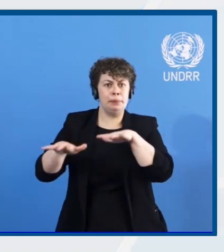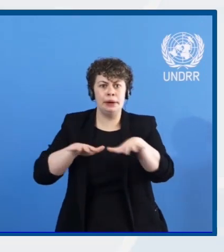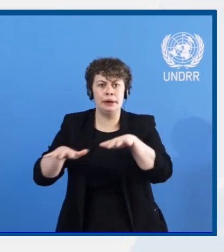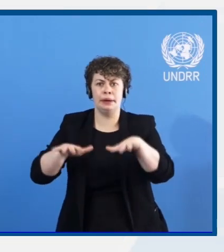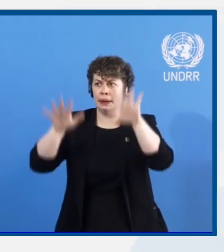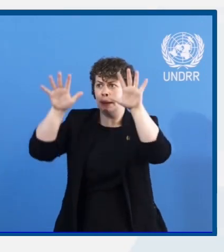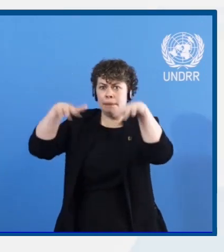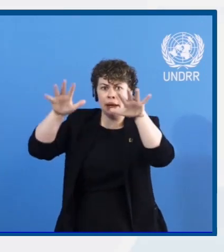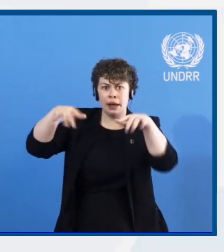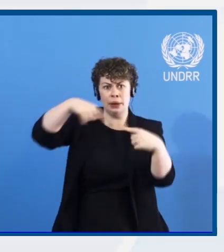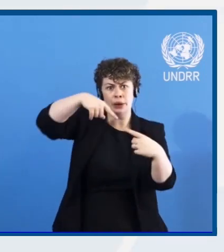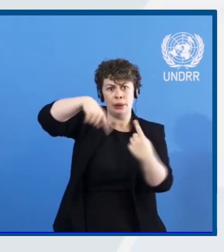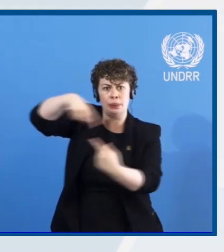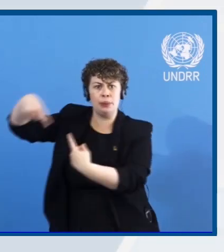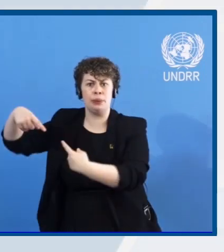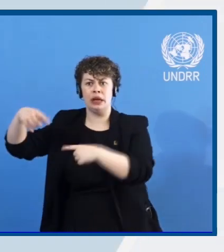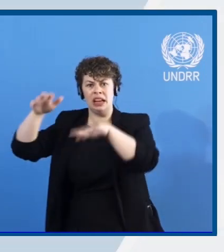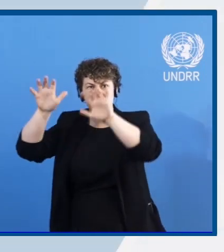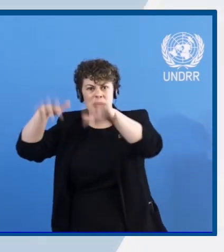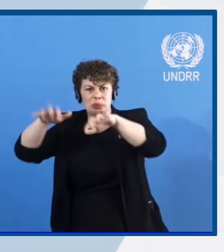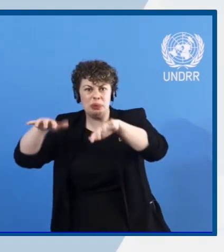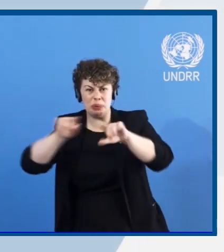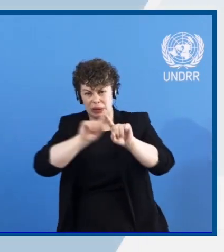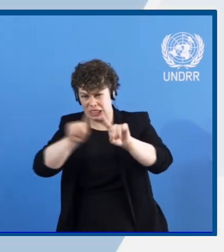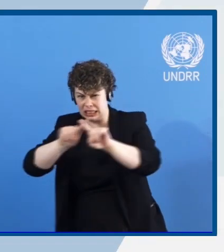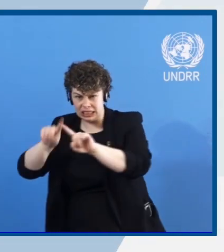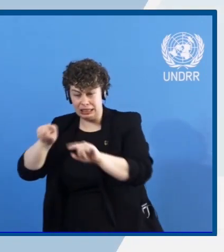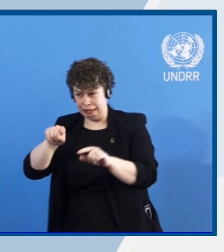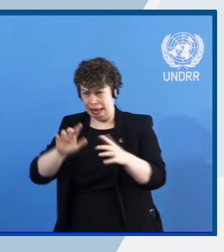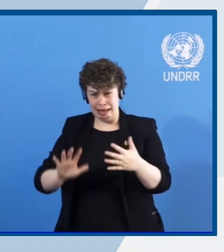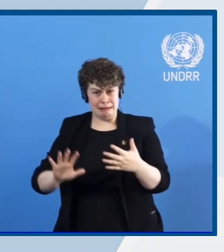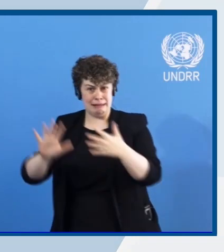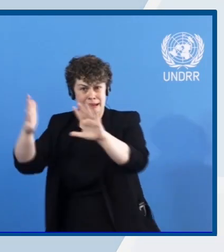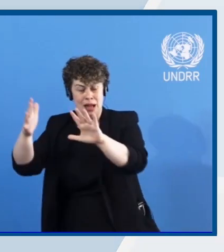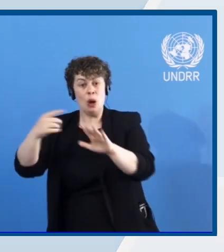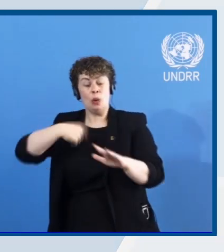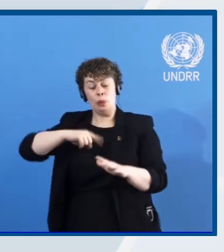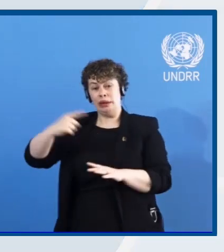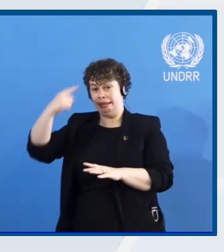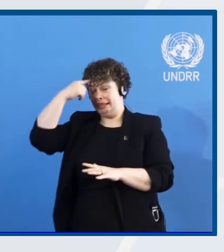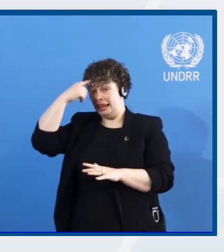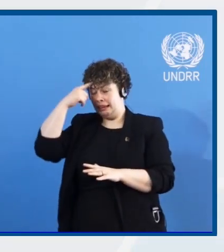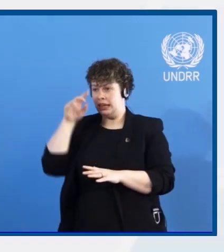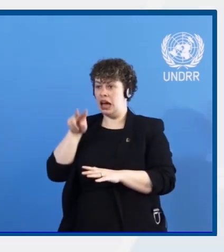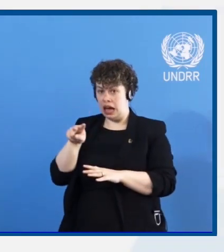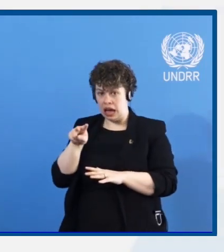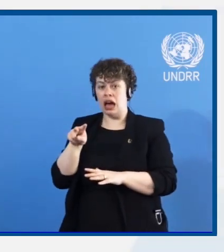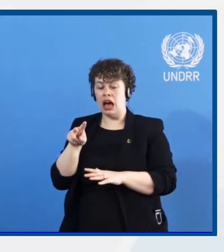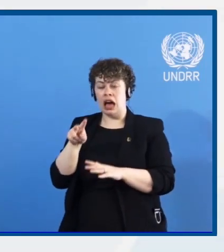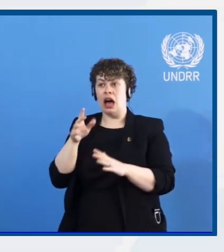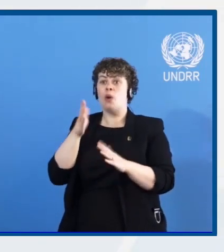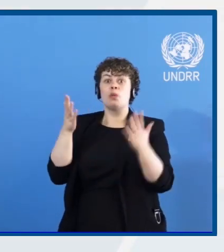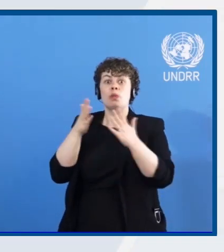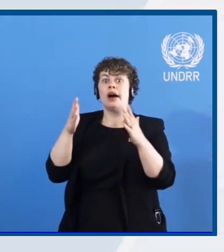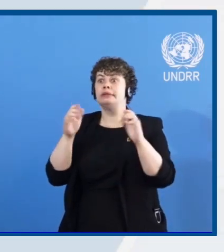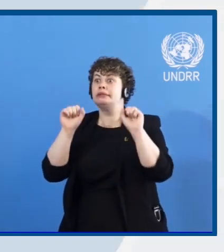concepto de la posibilidad de que se materialice eso que llamamos desastre. Y en la lógica del mercado es curioso,